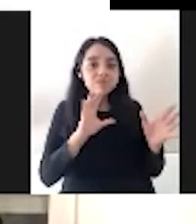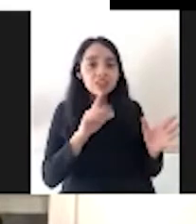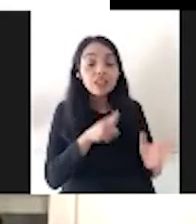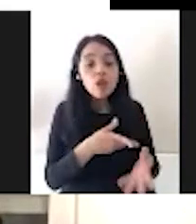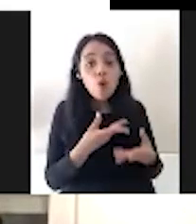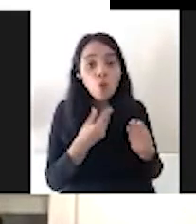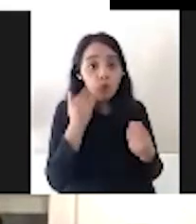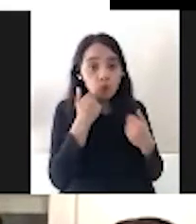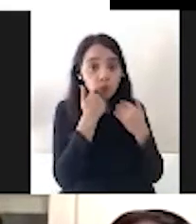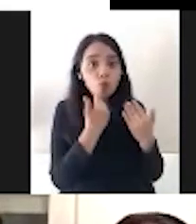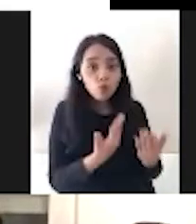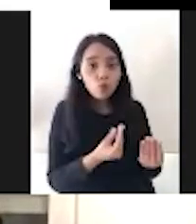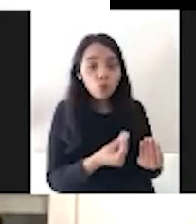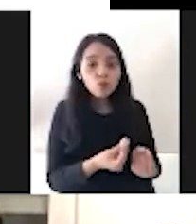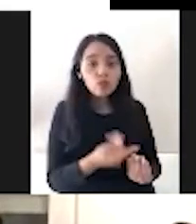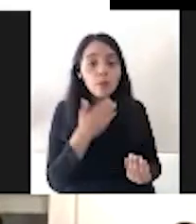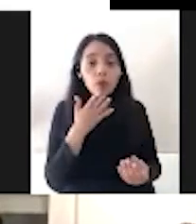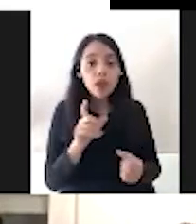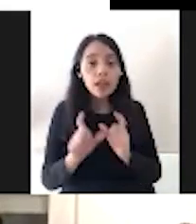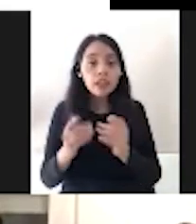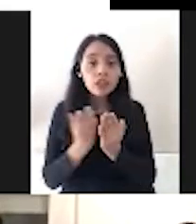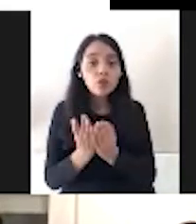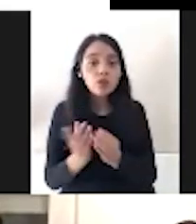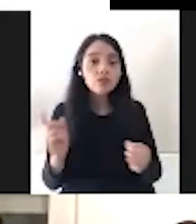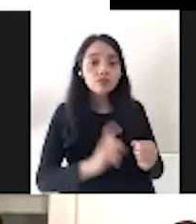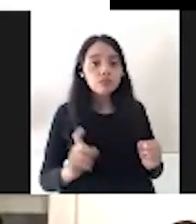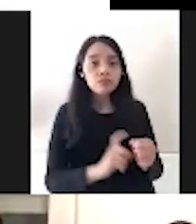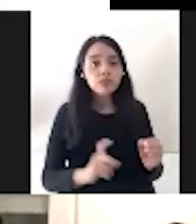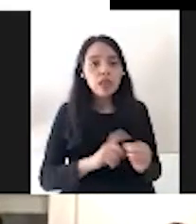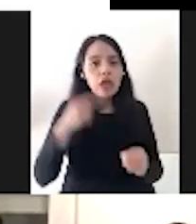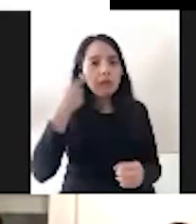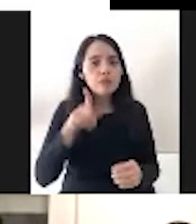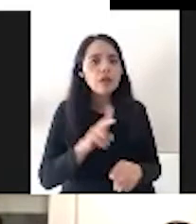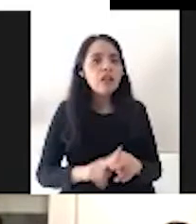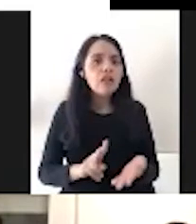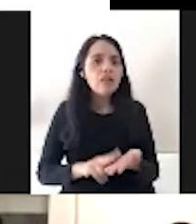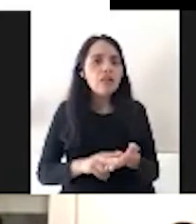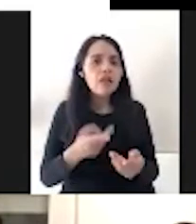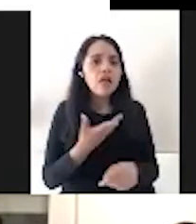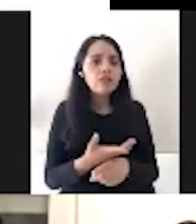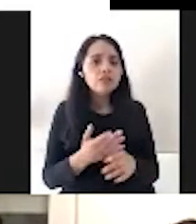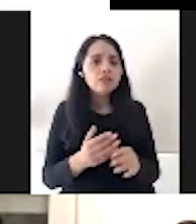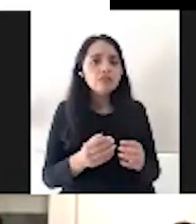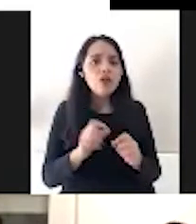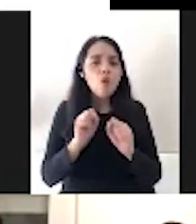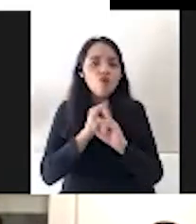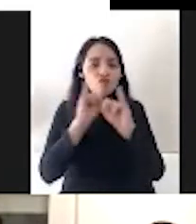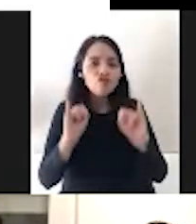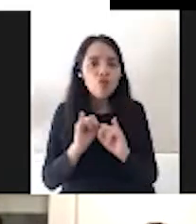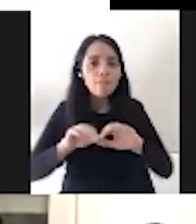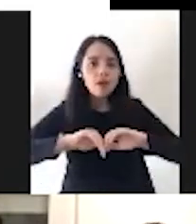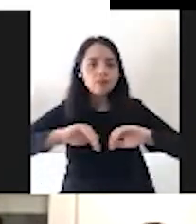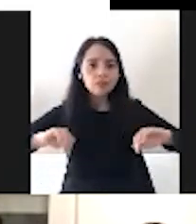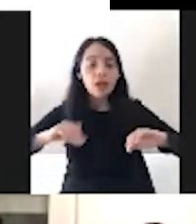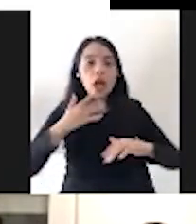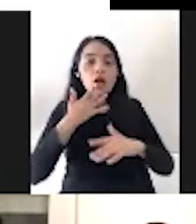a integrar a estos estudiantes, pero sigue habiendo un sistema paralelo al sistema regular. ¿Por qué? Porque estaban dentro de la escuela,